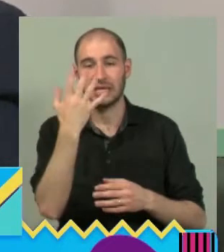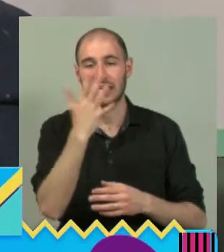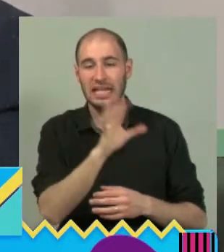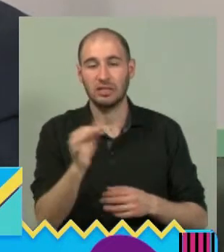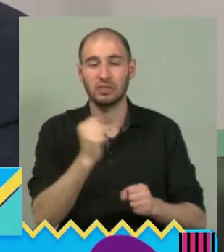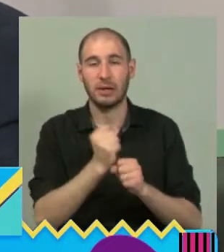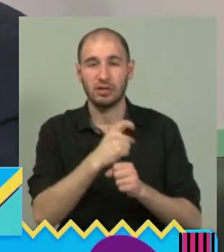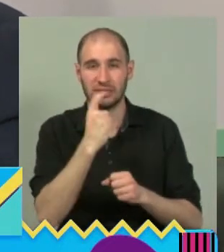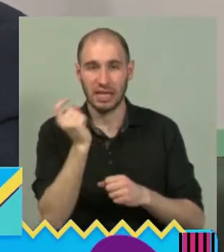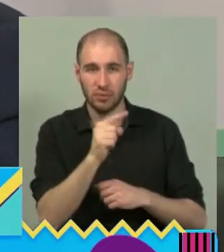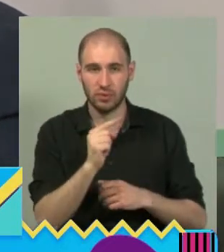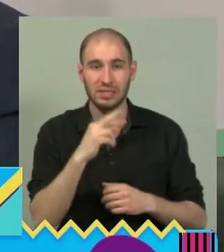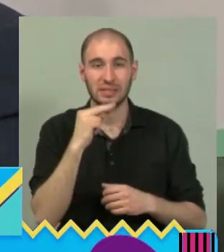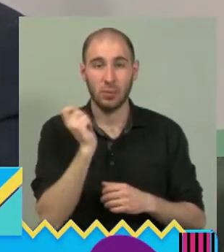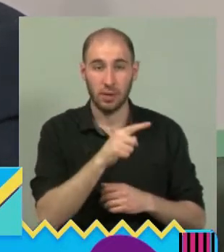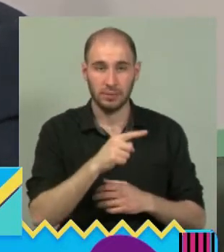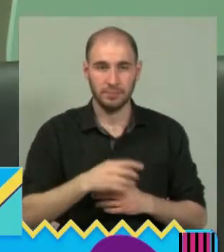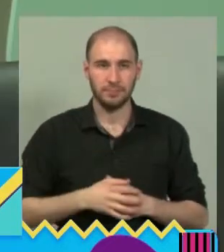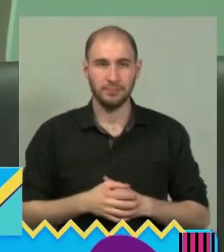trabajadores metalúrgicos en San Juan.